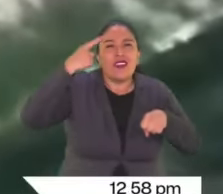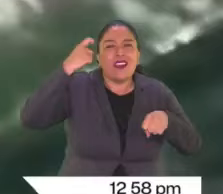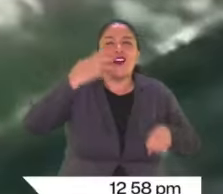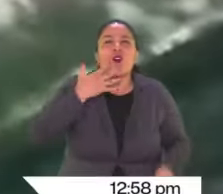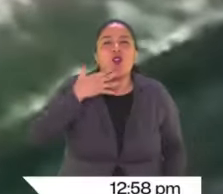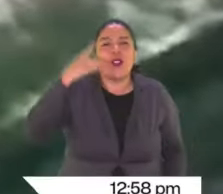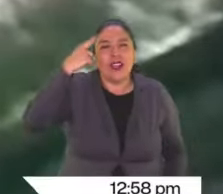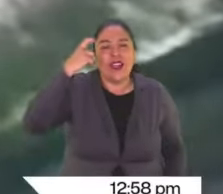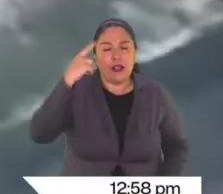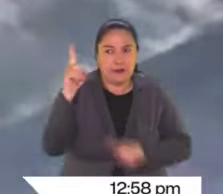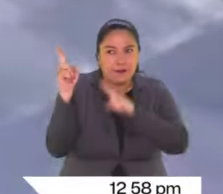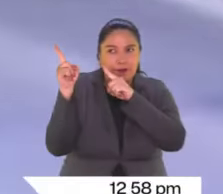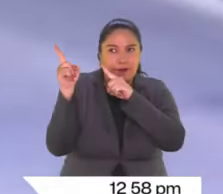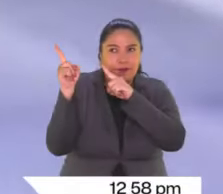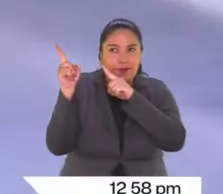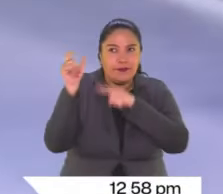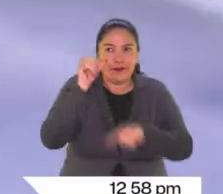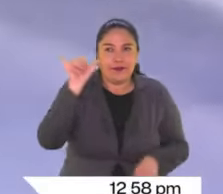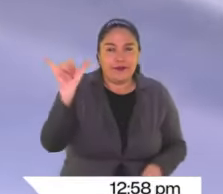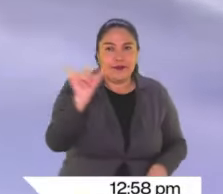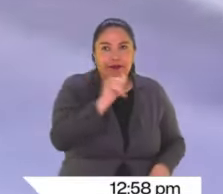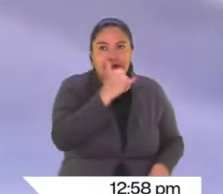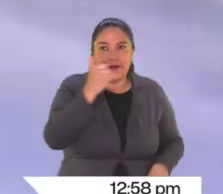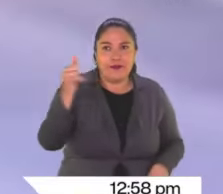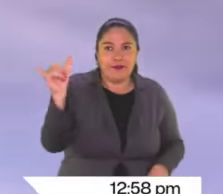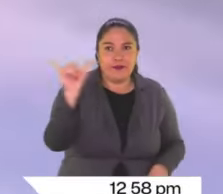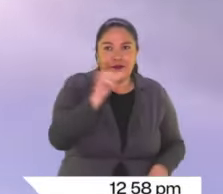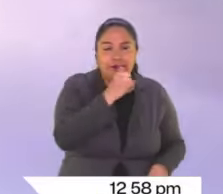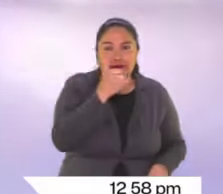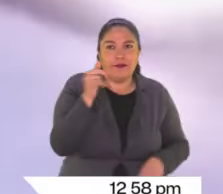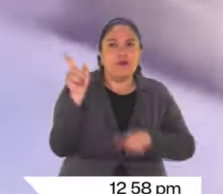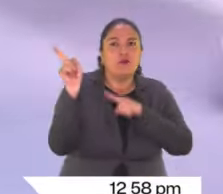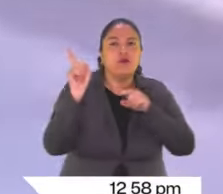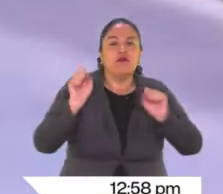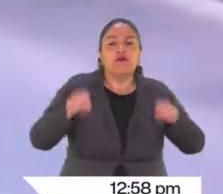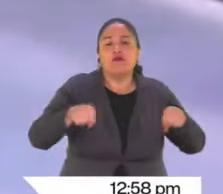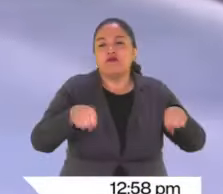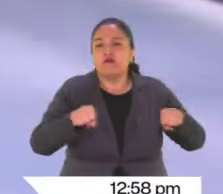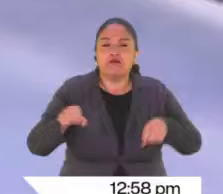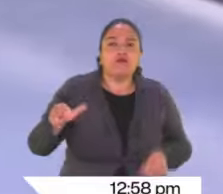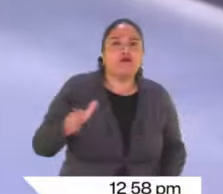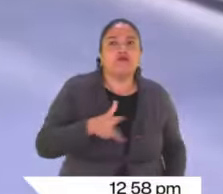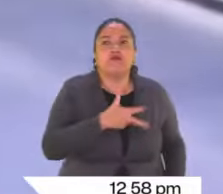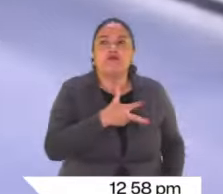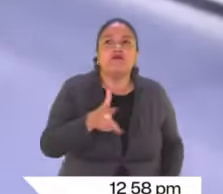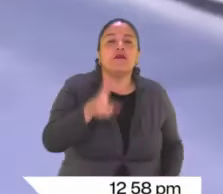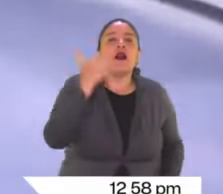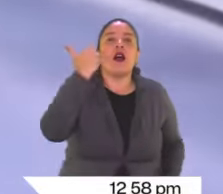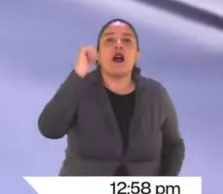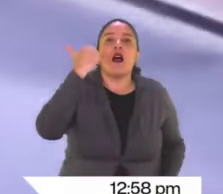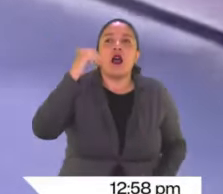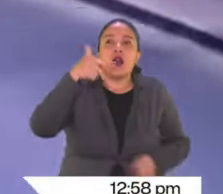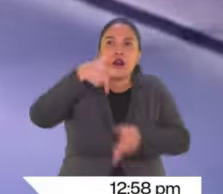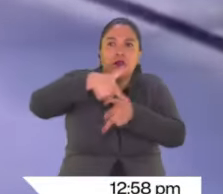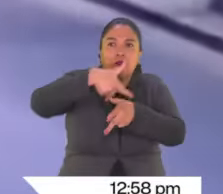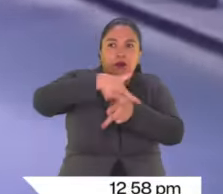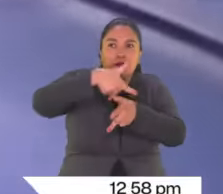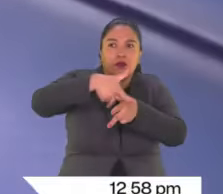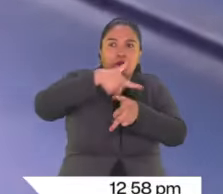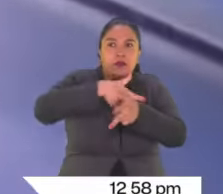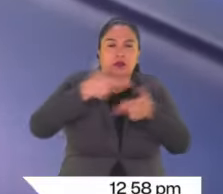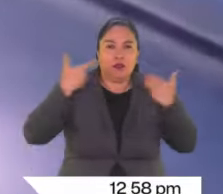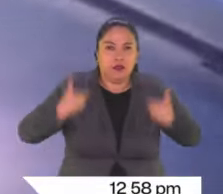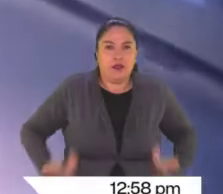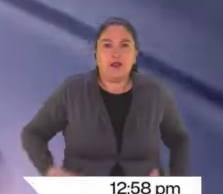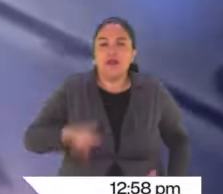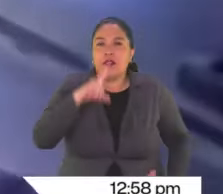vemos en la imagen por una calle de la ciudad de Barranquilla, manejando la motocicleta en compañía de una mujer con camisa blanca. Posterior a